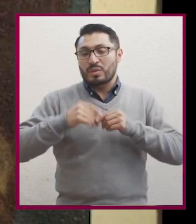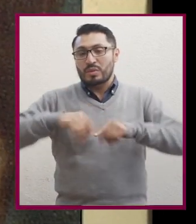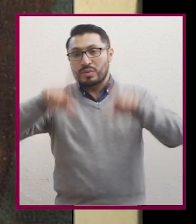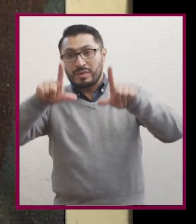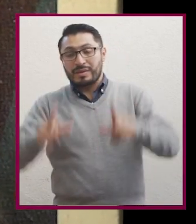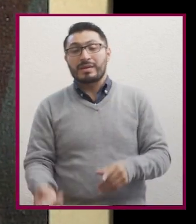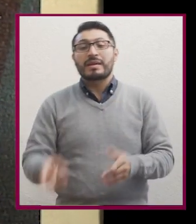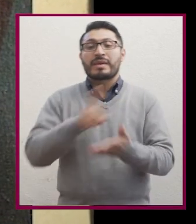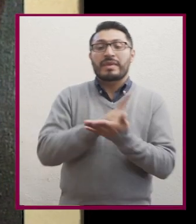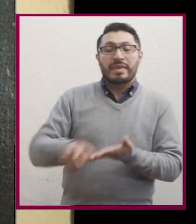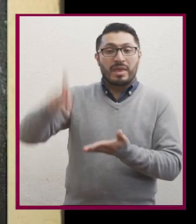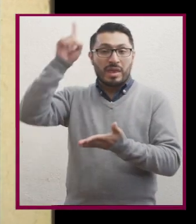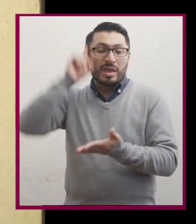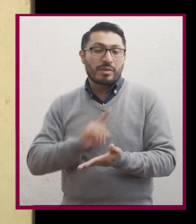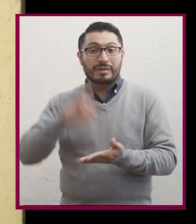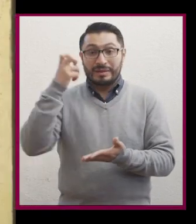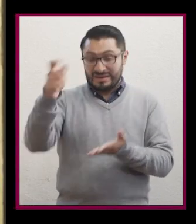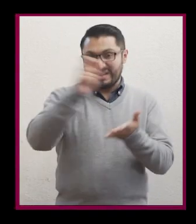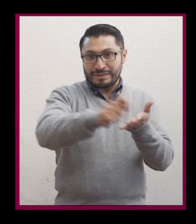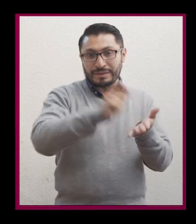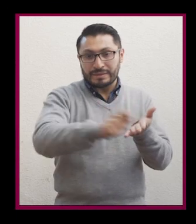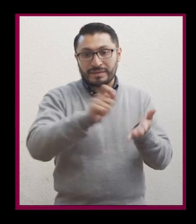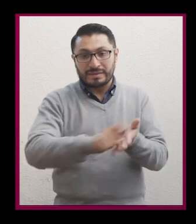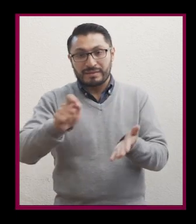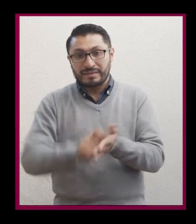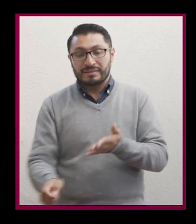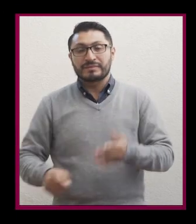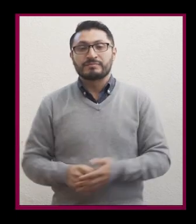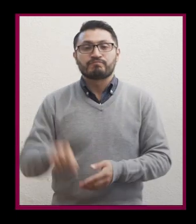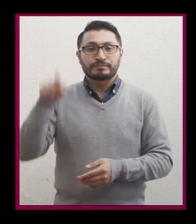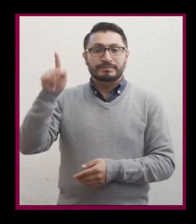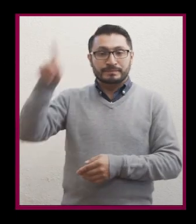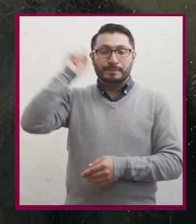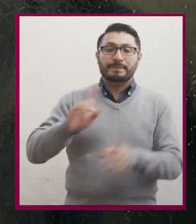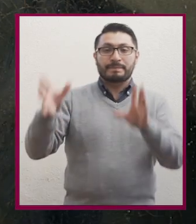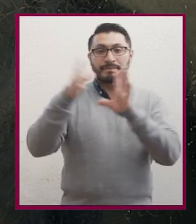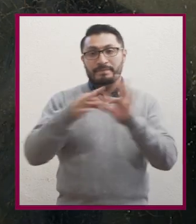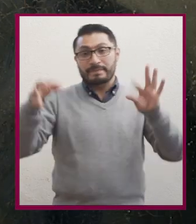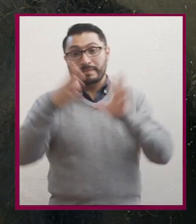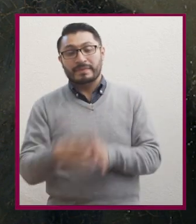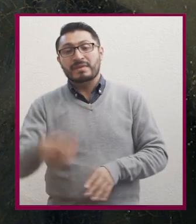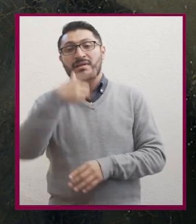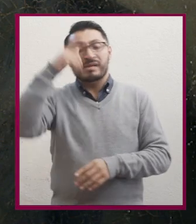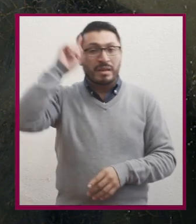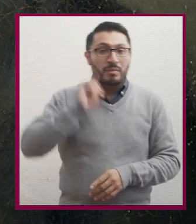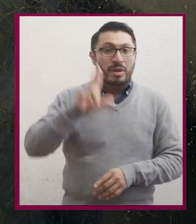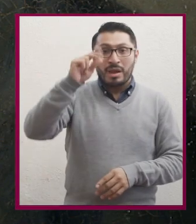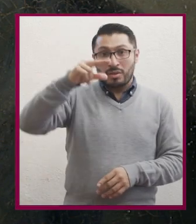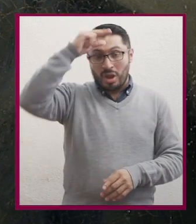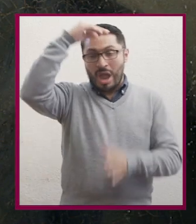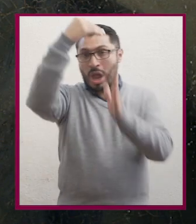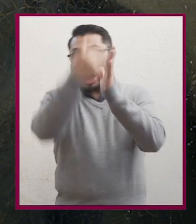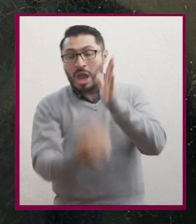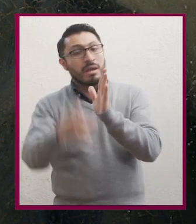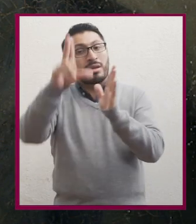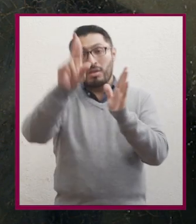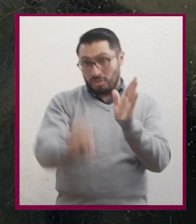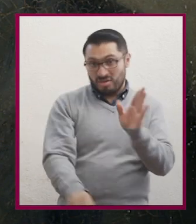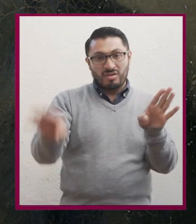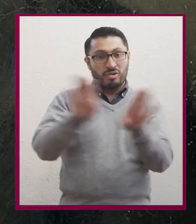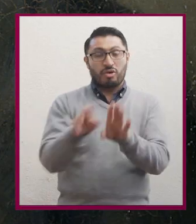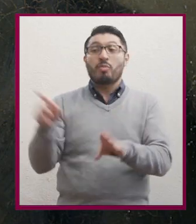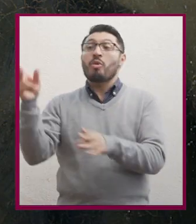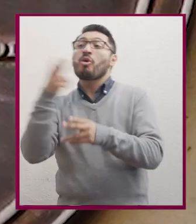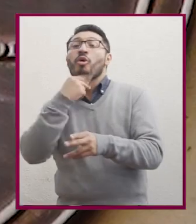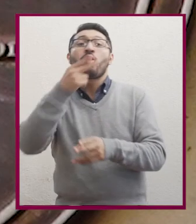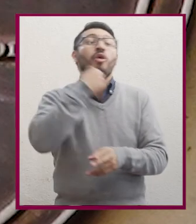de los Derechos de la Mujer. En este libro, Wollstonecraft explica que las mujeres no son intelectualmente inferiores, como tantos